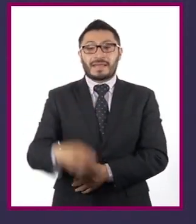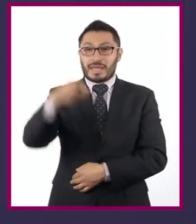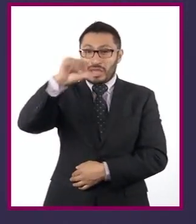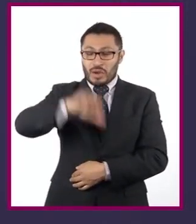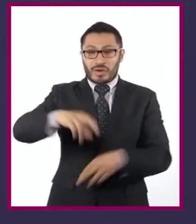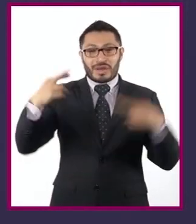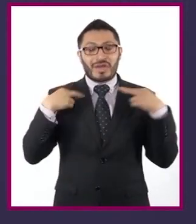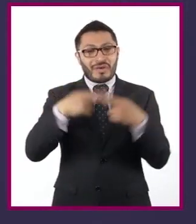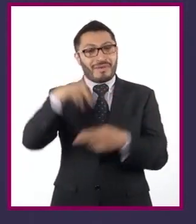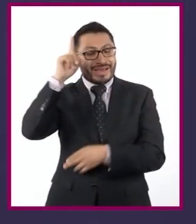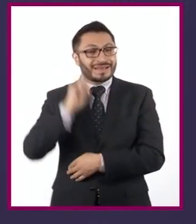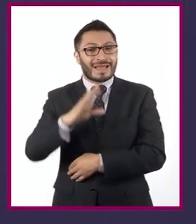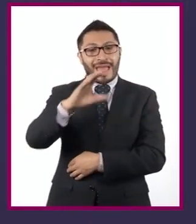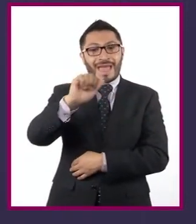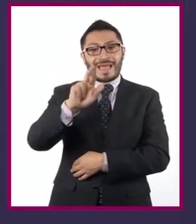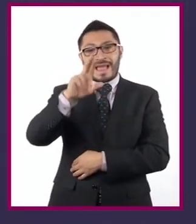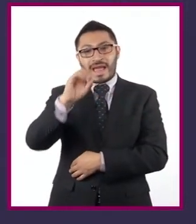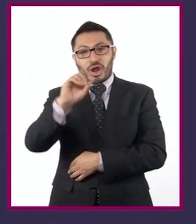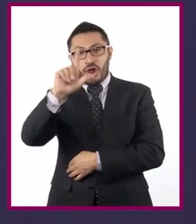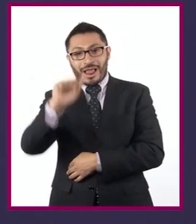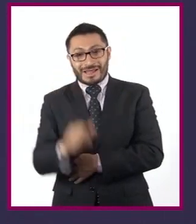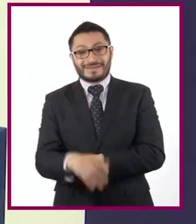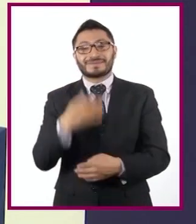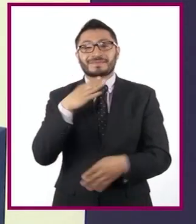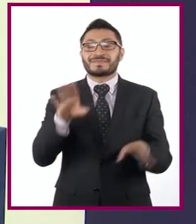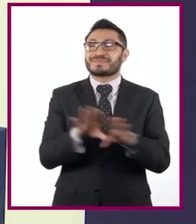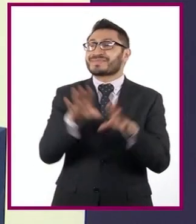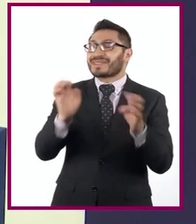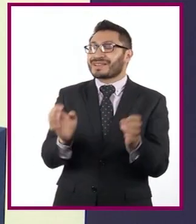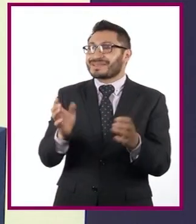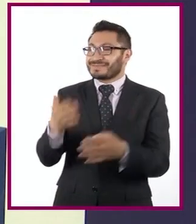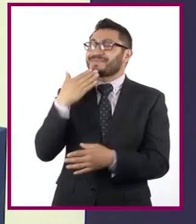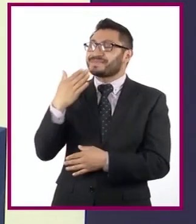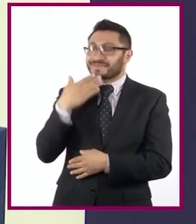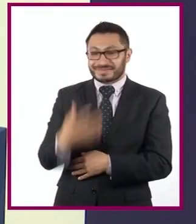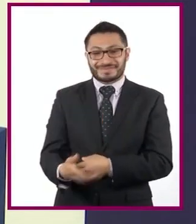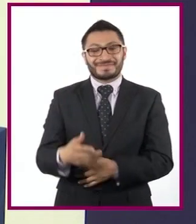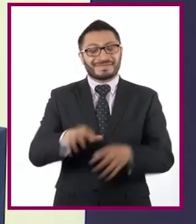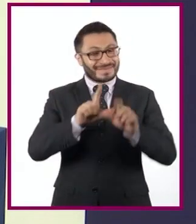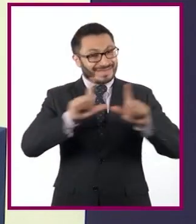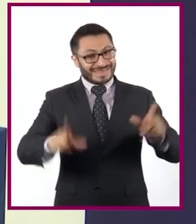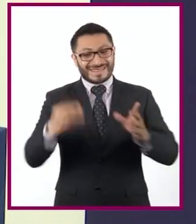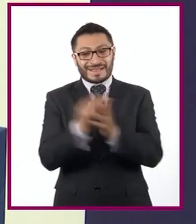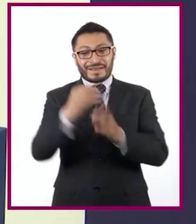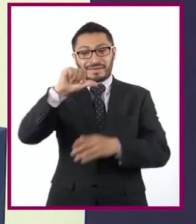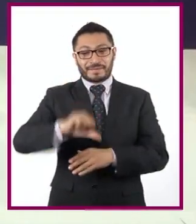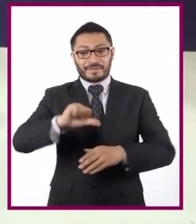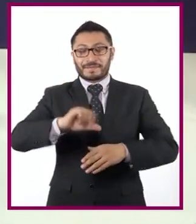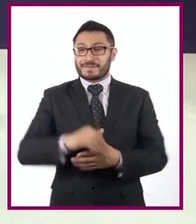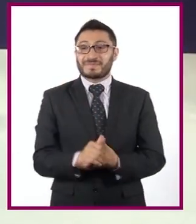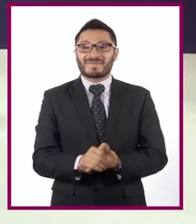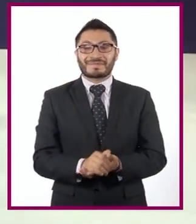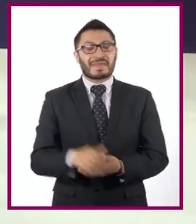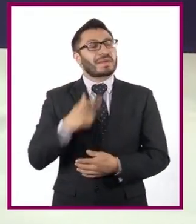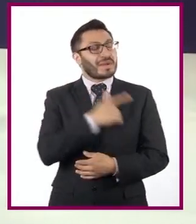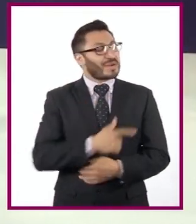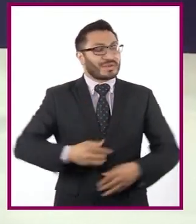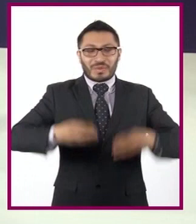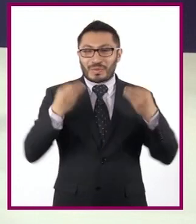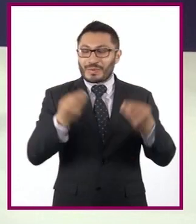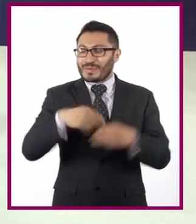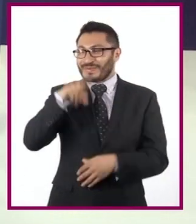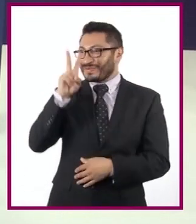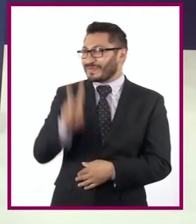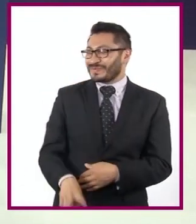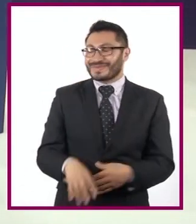profesora Carola Rojas Colín. ¿Cómo está, maestra? Muy bien y preparada para esta sesión. Eso me da mucho gusto, estimada